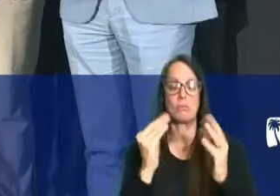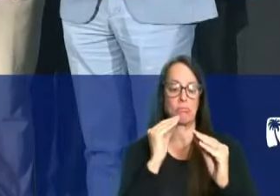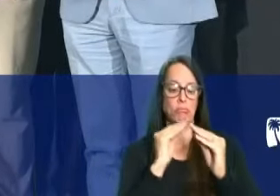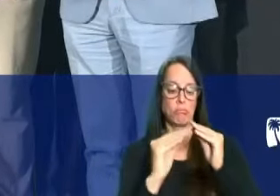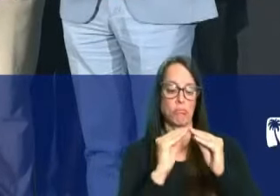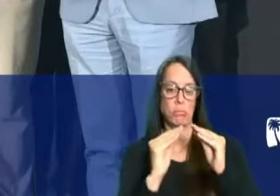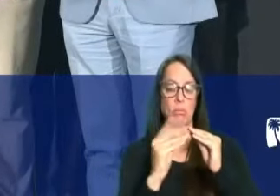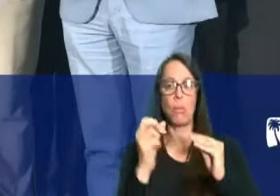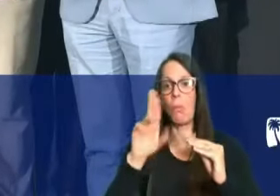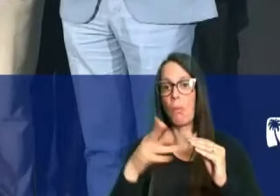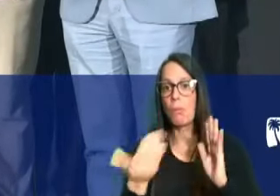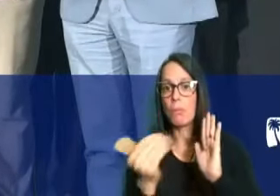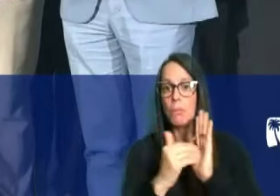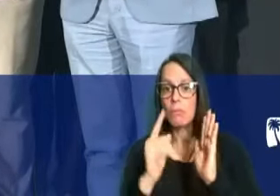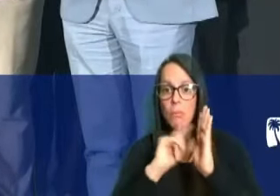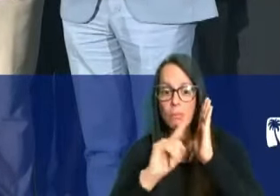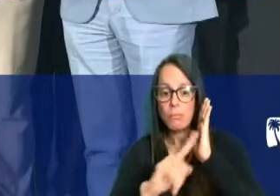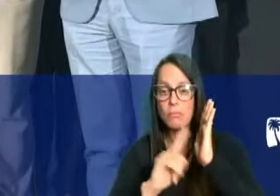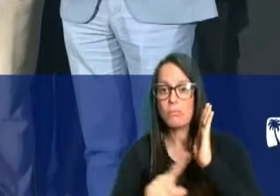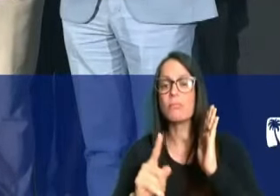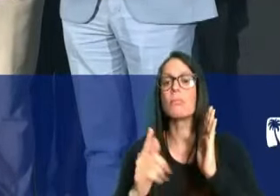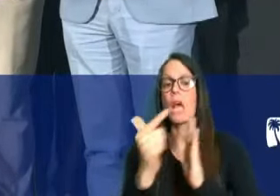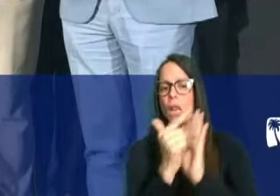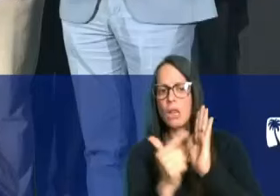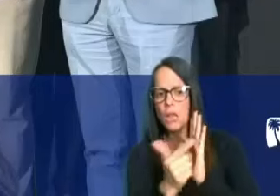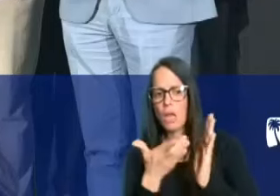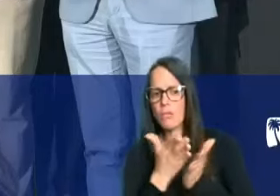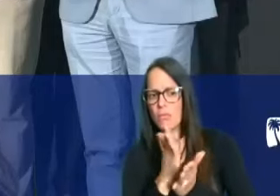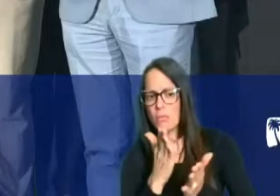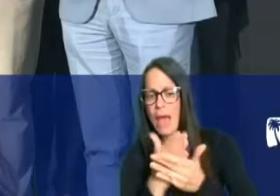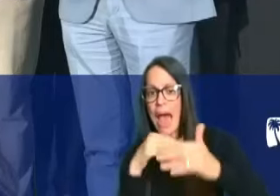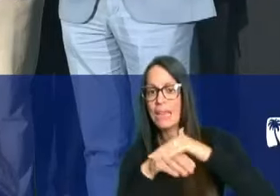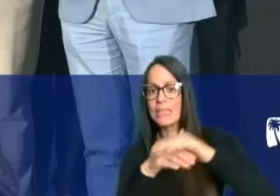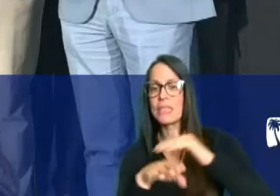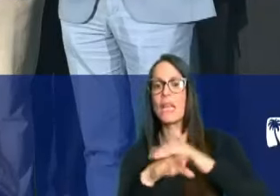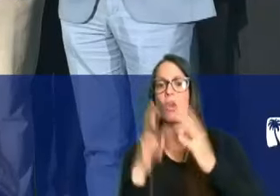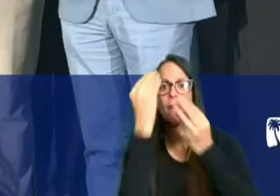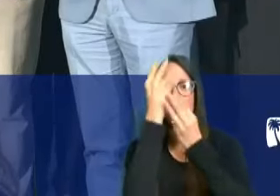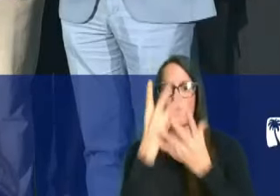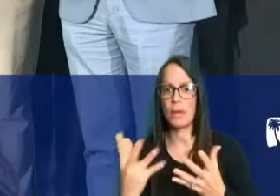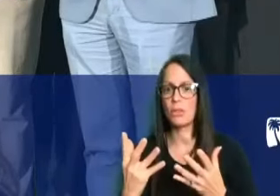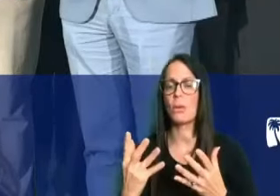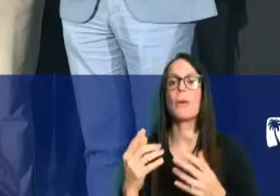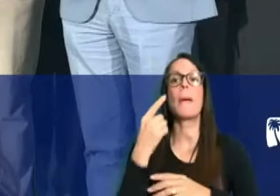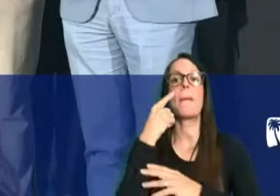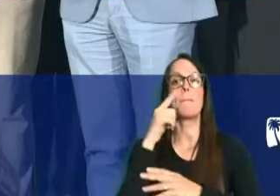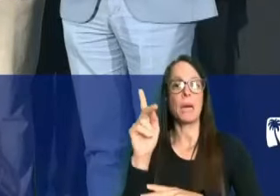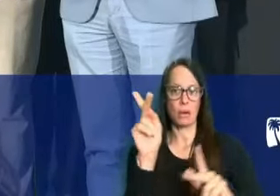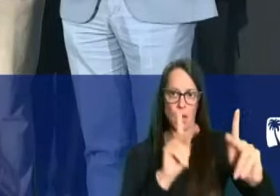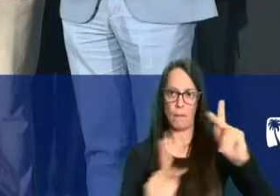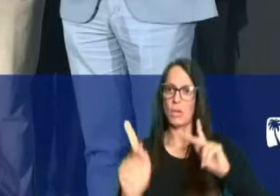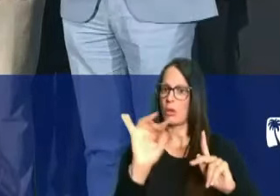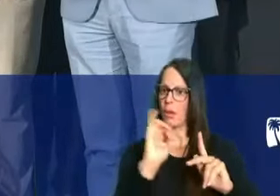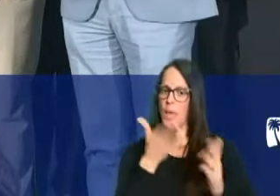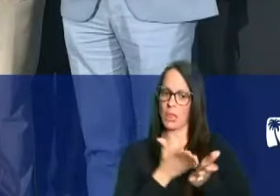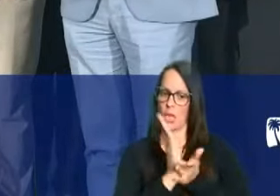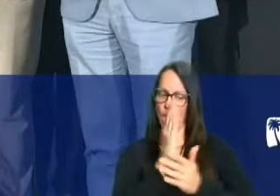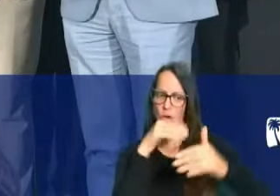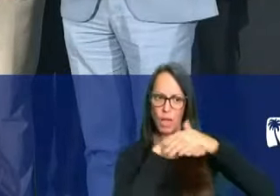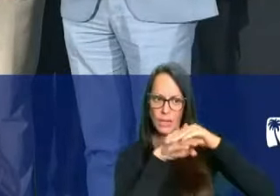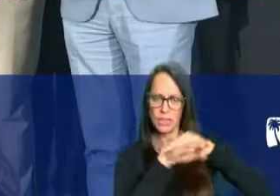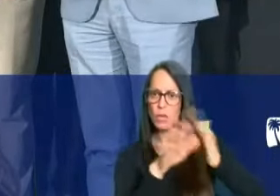verificar la ley de acceso a información y datos abiertos eh Para verdad para que la ciudadanía también tenga acceso a a todos esos documentos